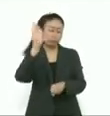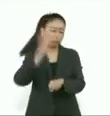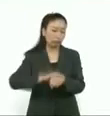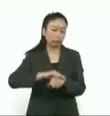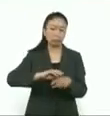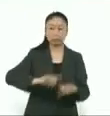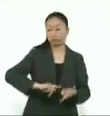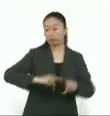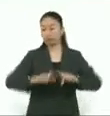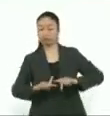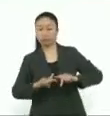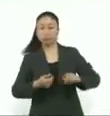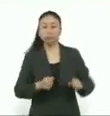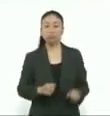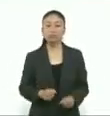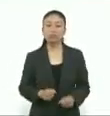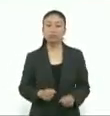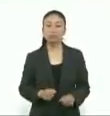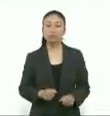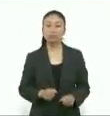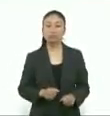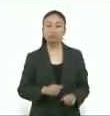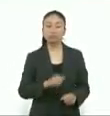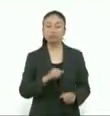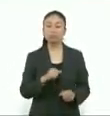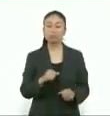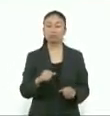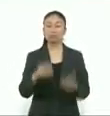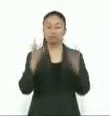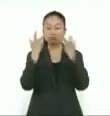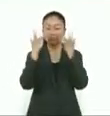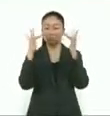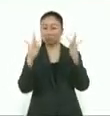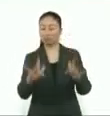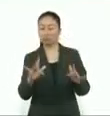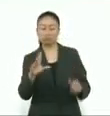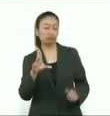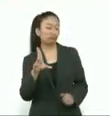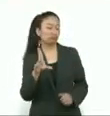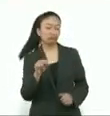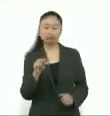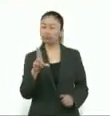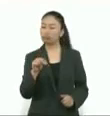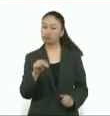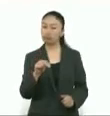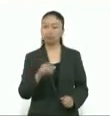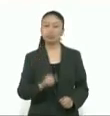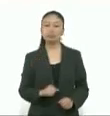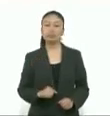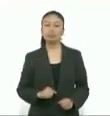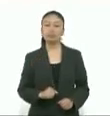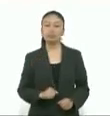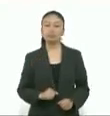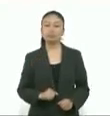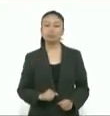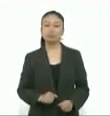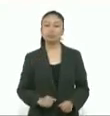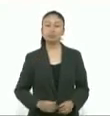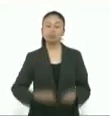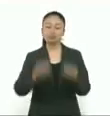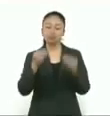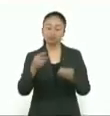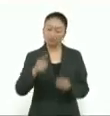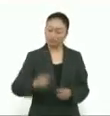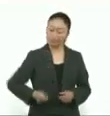contrario, no debemos bajar la guardia. Somos parte de muchas primeras